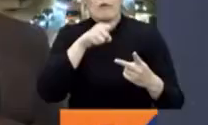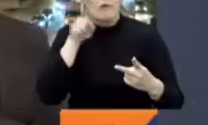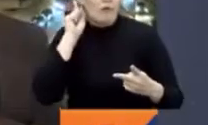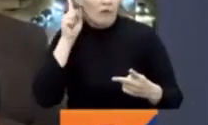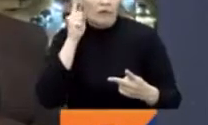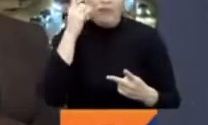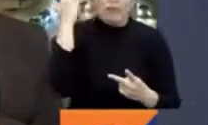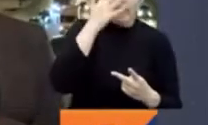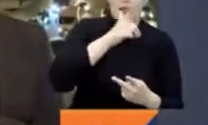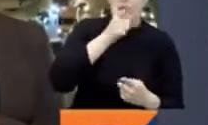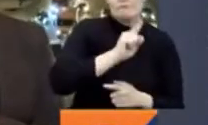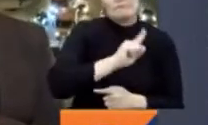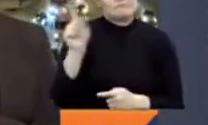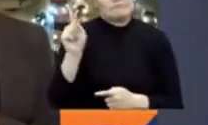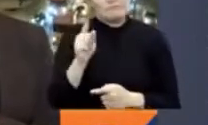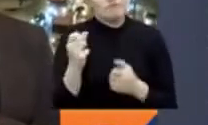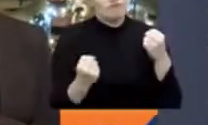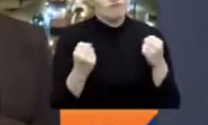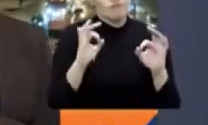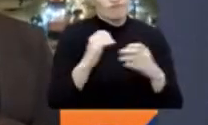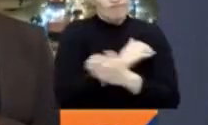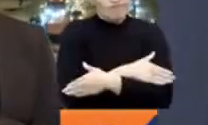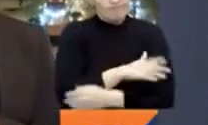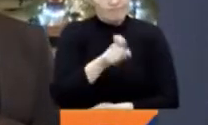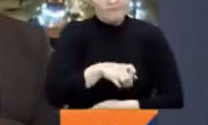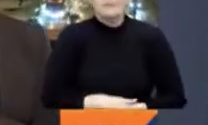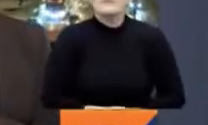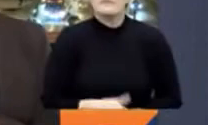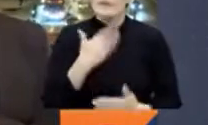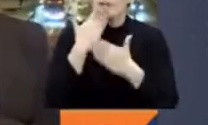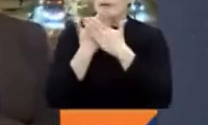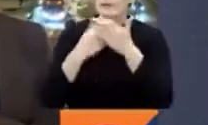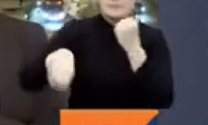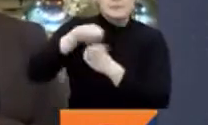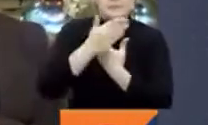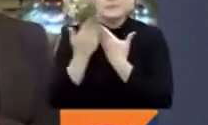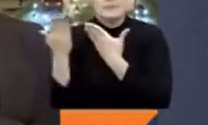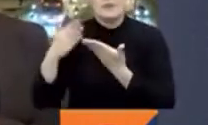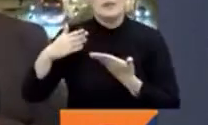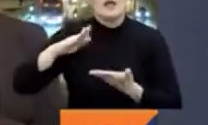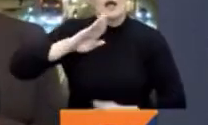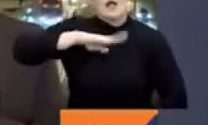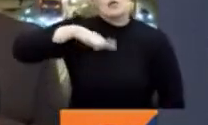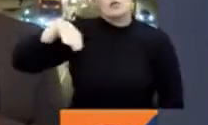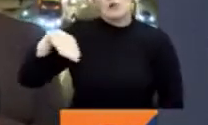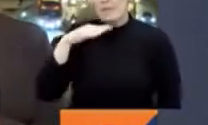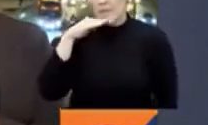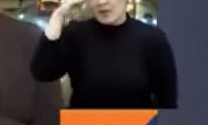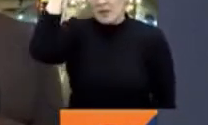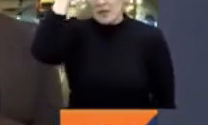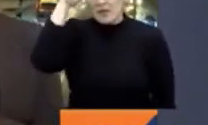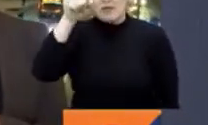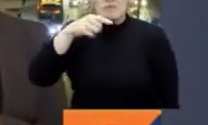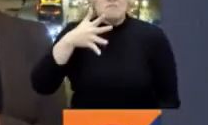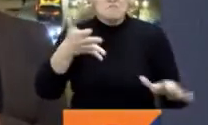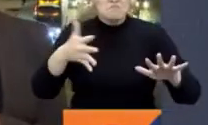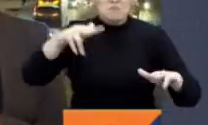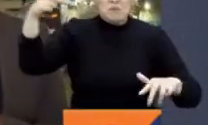embriaguez. Carlos, muchísimas gracias. Y ahora nos vamos a Antioquia, a Medellín, porque podrían regresar cerca